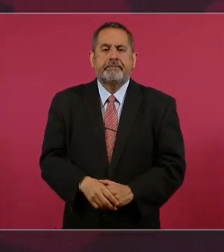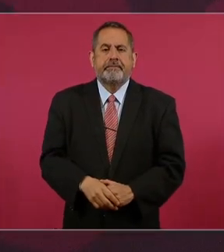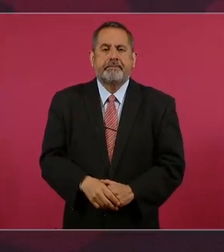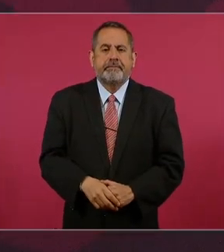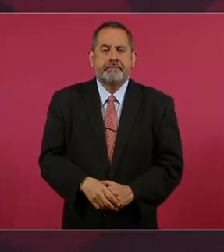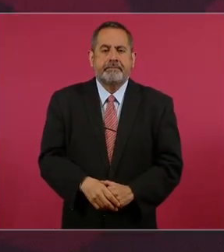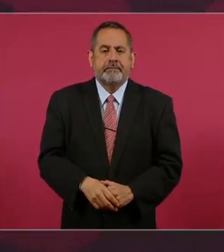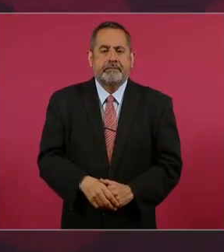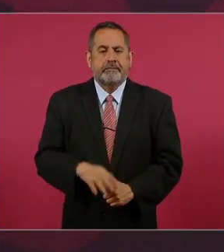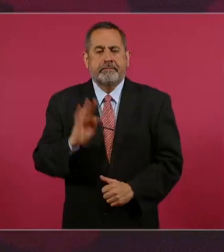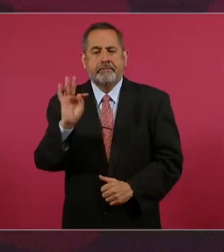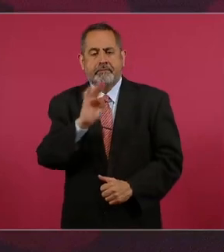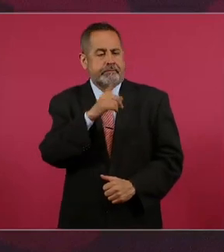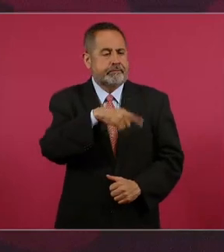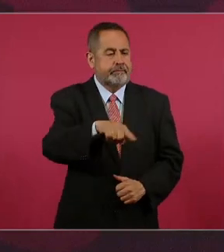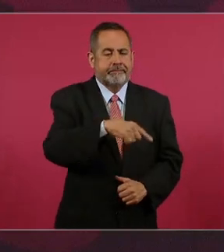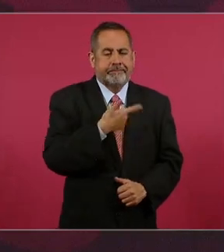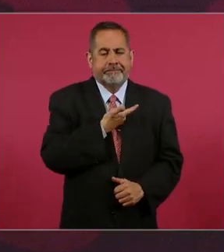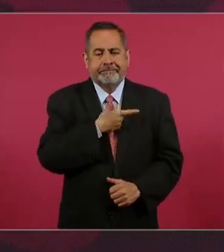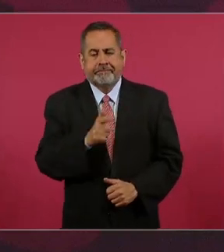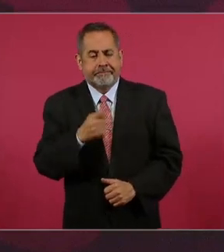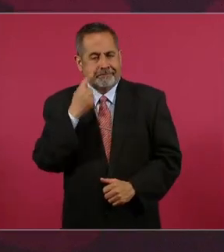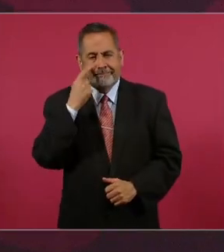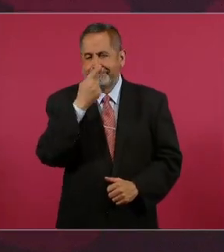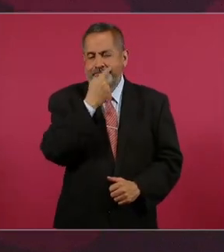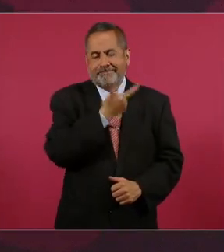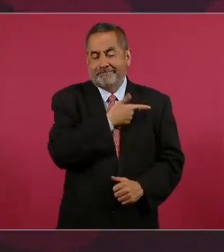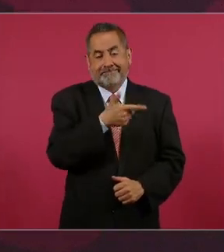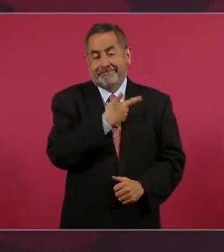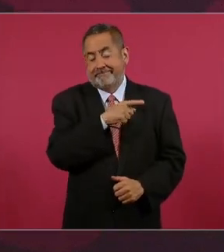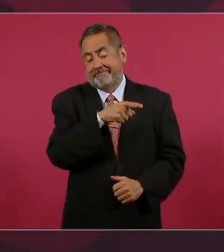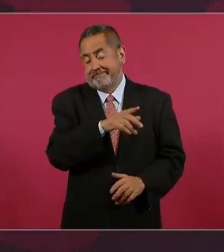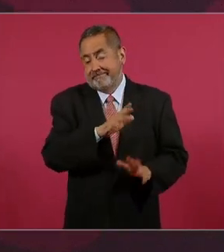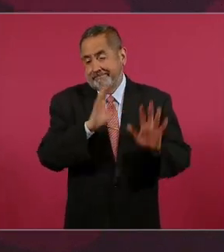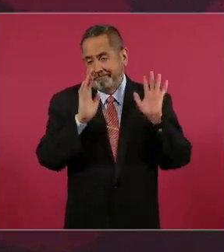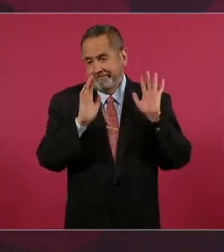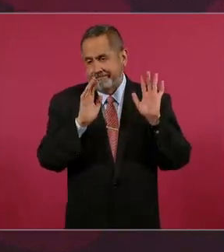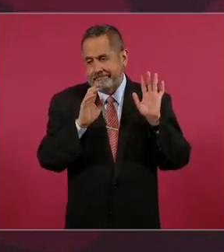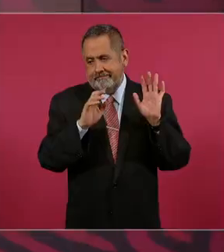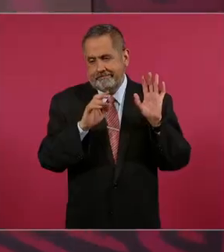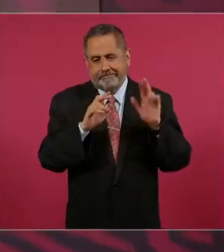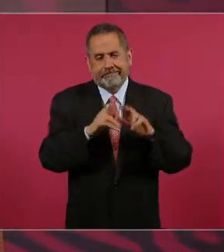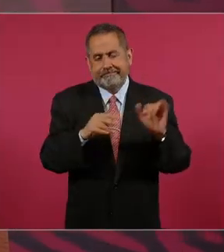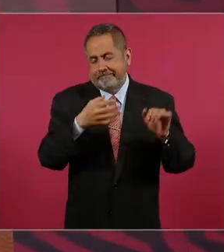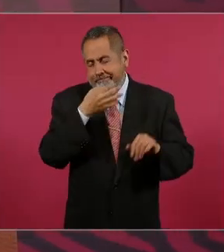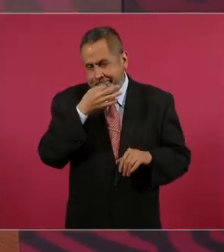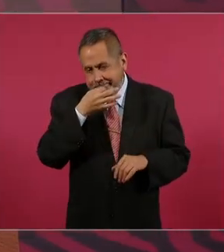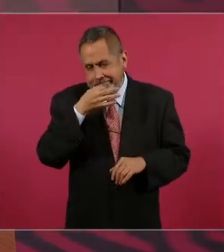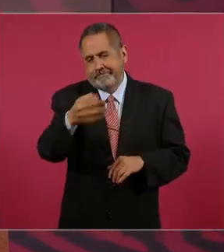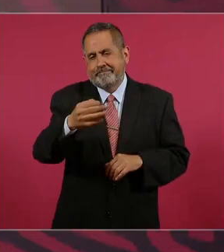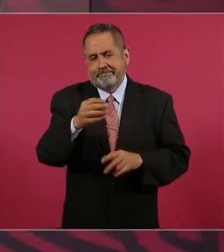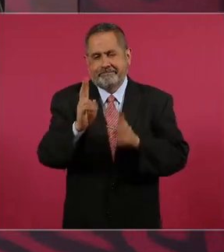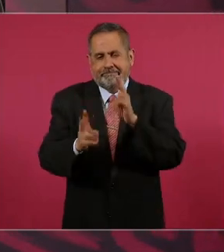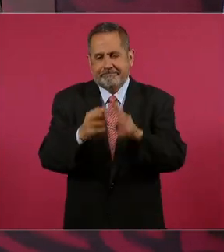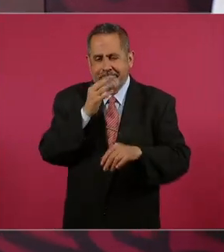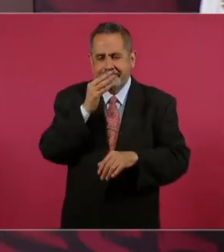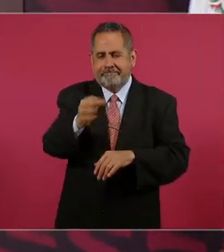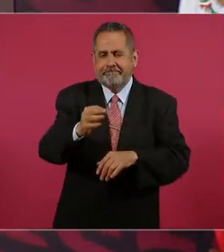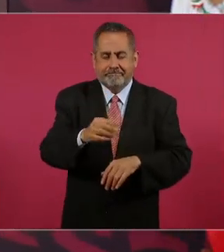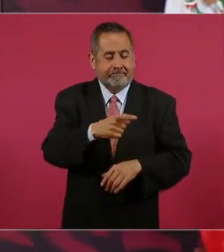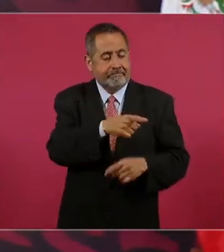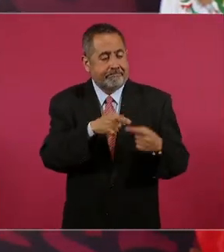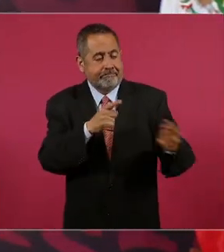que a lo mejor no les va a gustar bueno no les gusta casi nada a nuestros